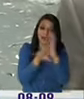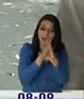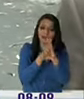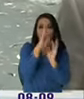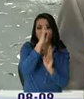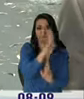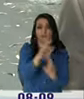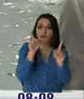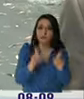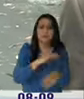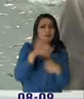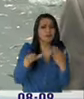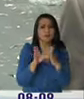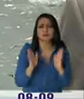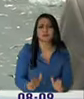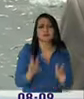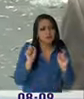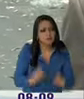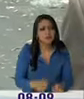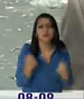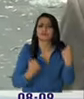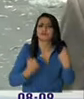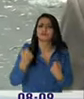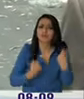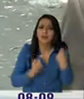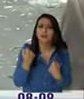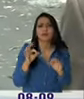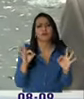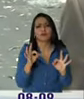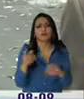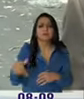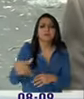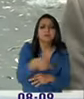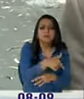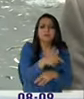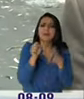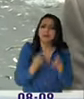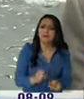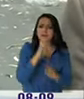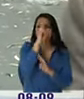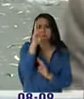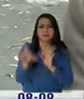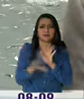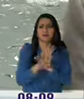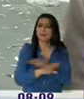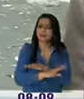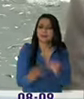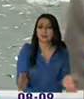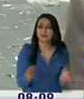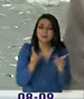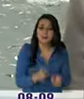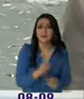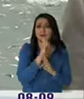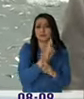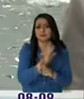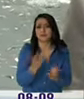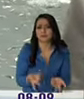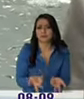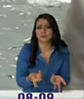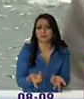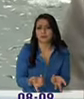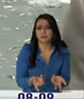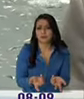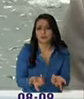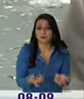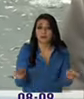todos los ciudadanos, seamos conductores o no conductores de transportes públicos, tenemos que respetarlas. Entonces, no